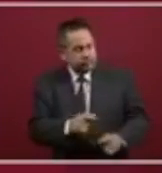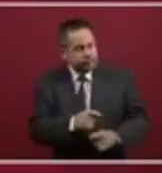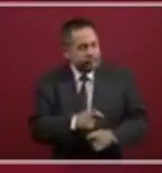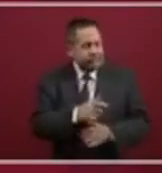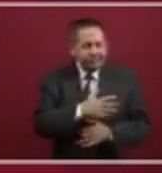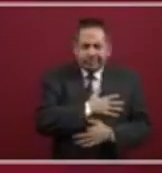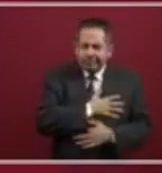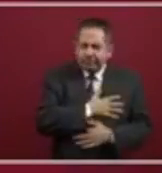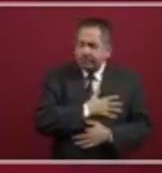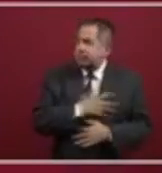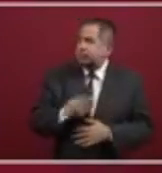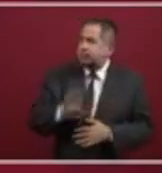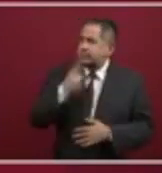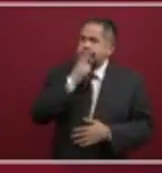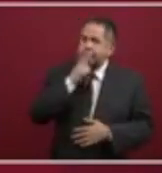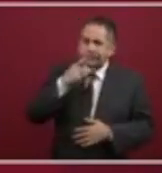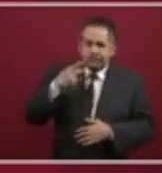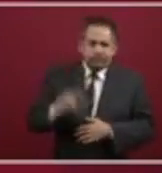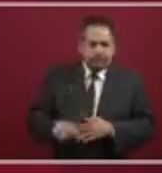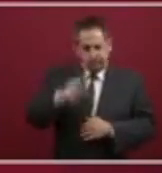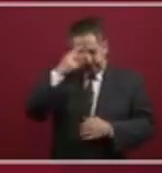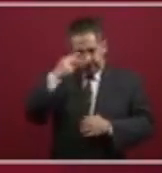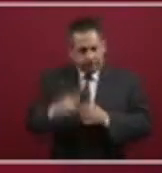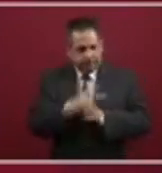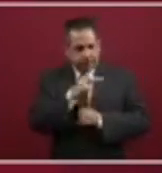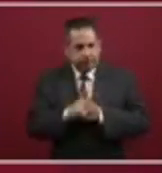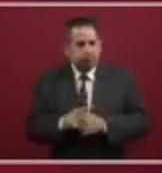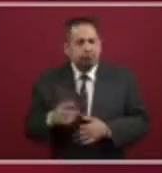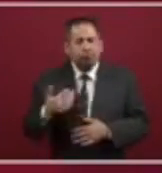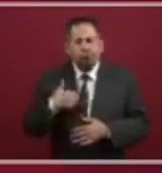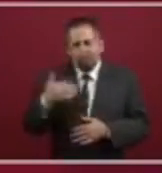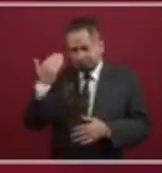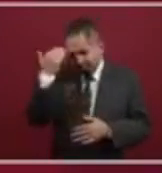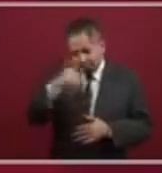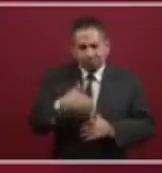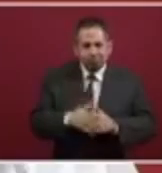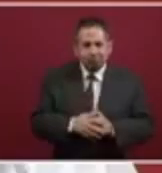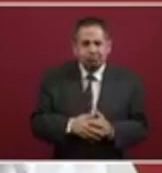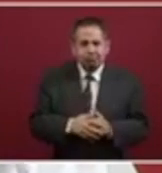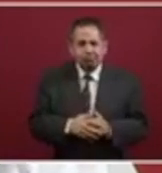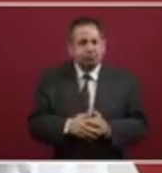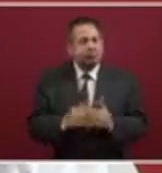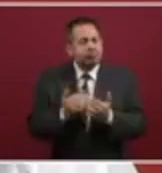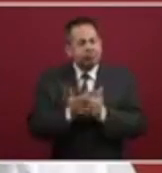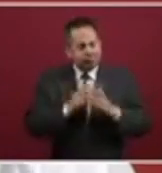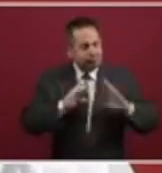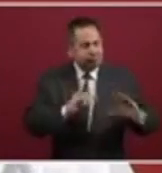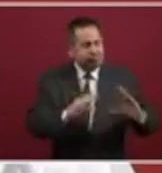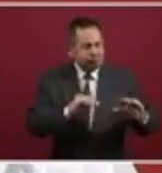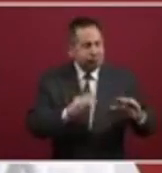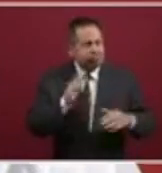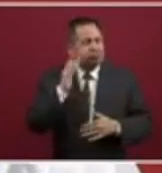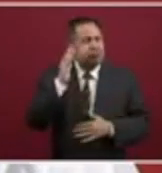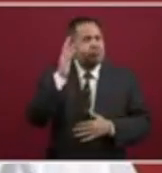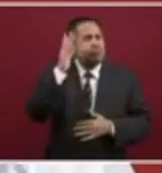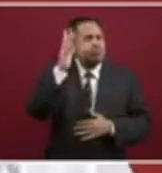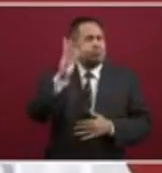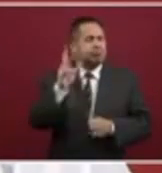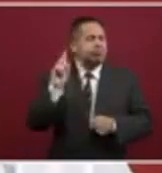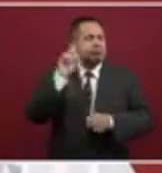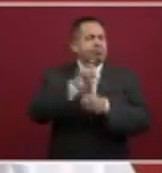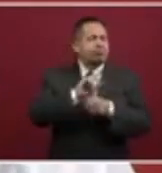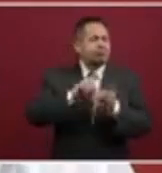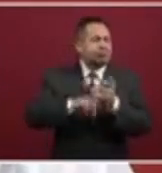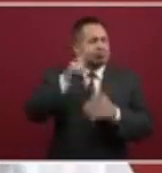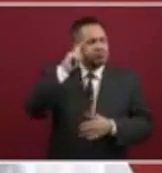por esta patria, porque sabía que tarde o temprano llegaría a este Palacio Nacional